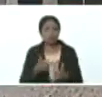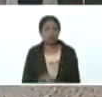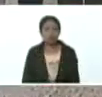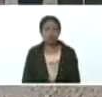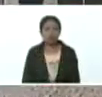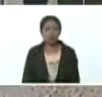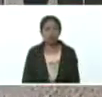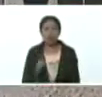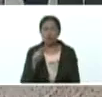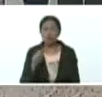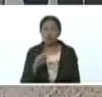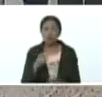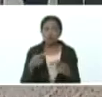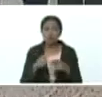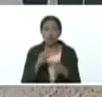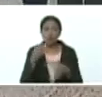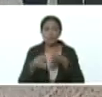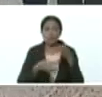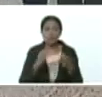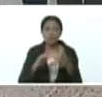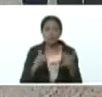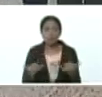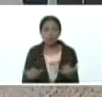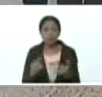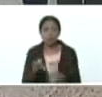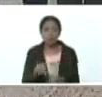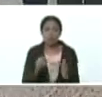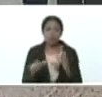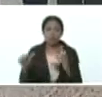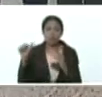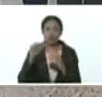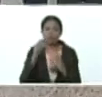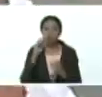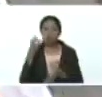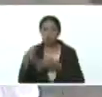Este punto de cuenta, vamos a explicárselo al Estado Mayor, por favor.